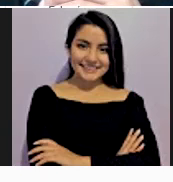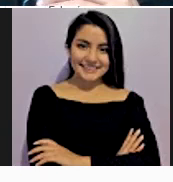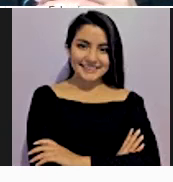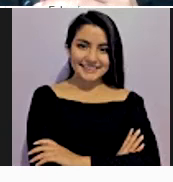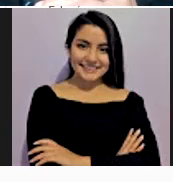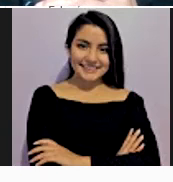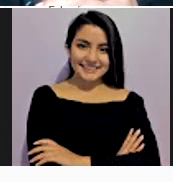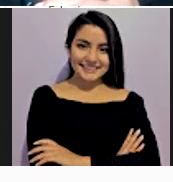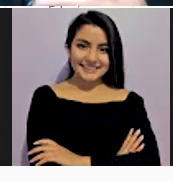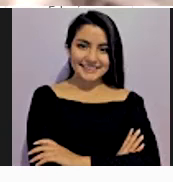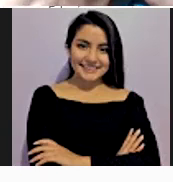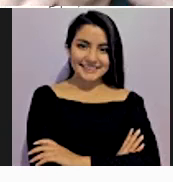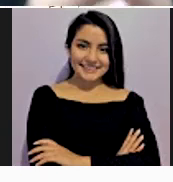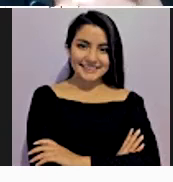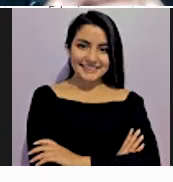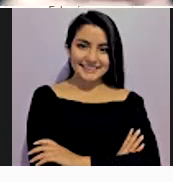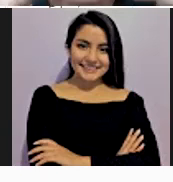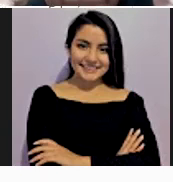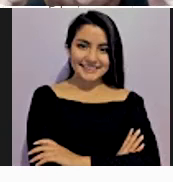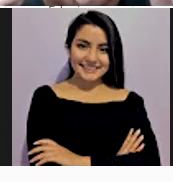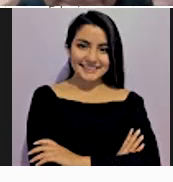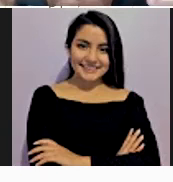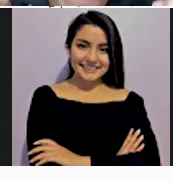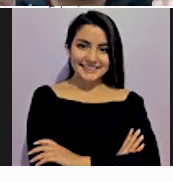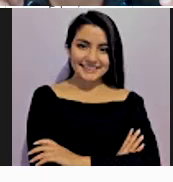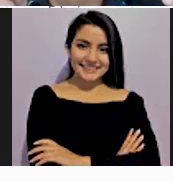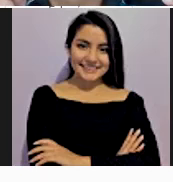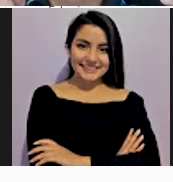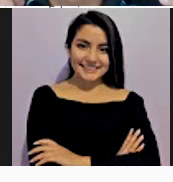esas. ¿En función de qué?